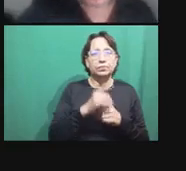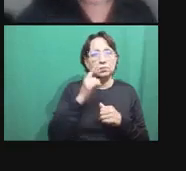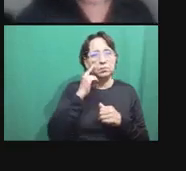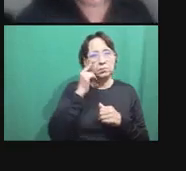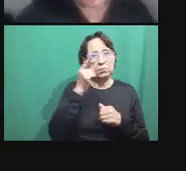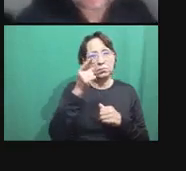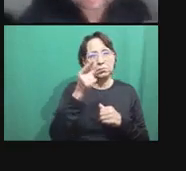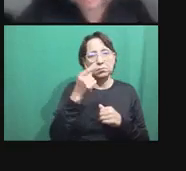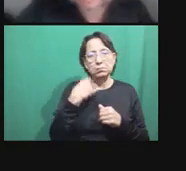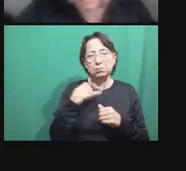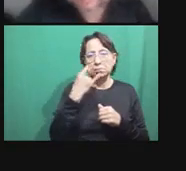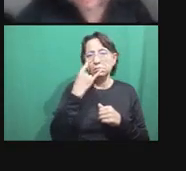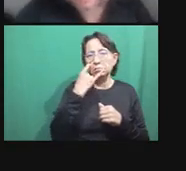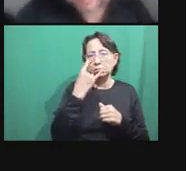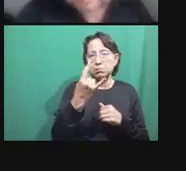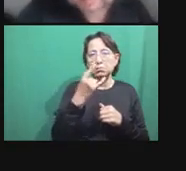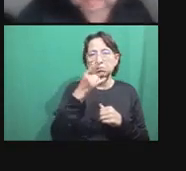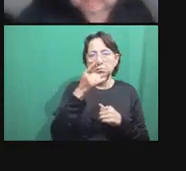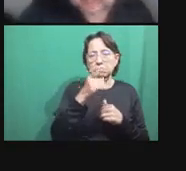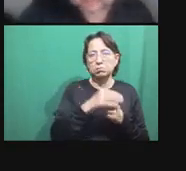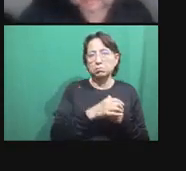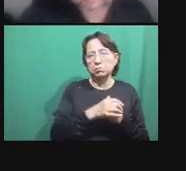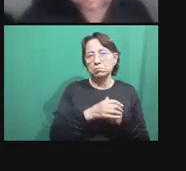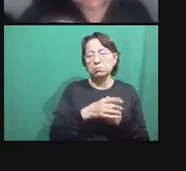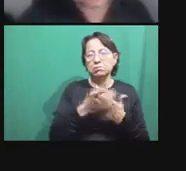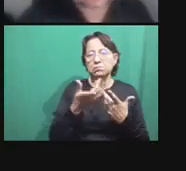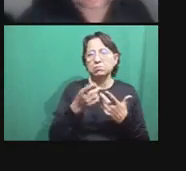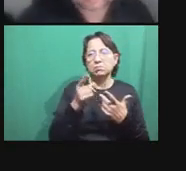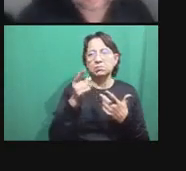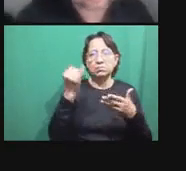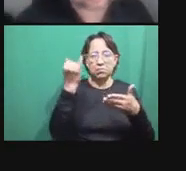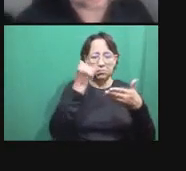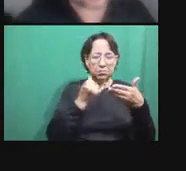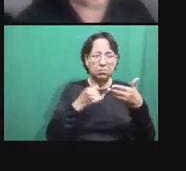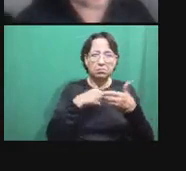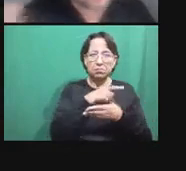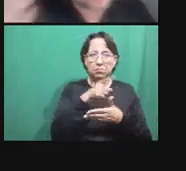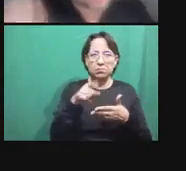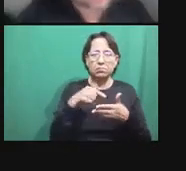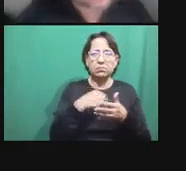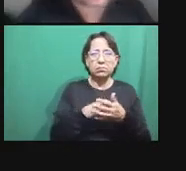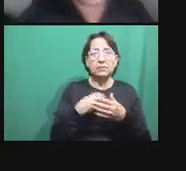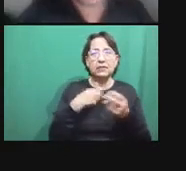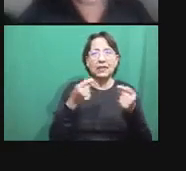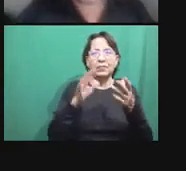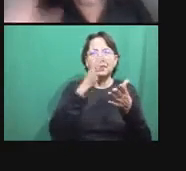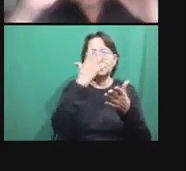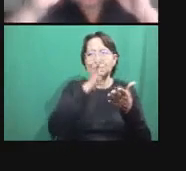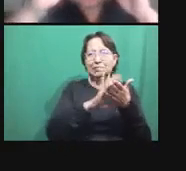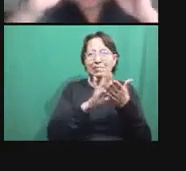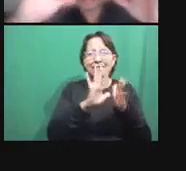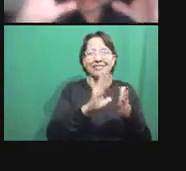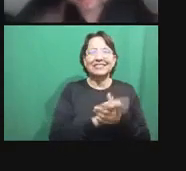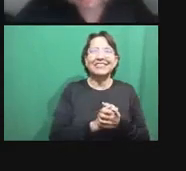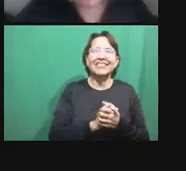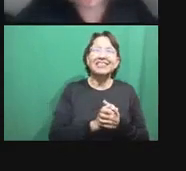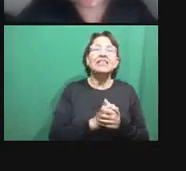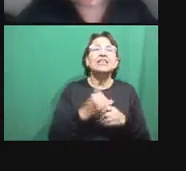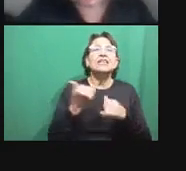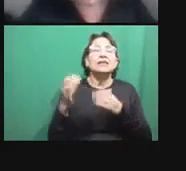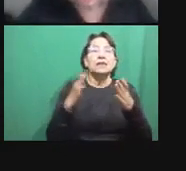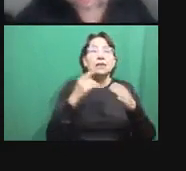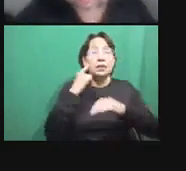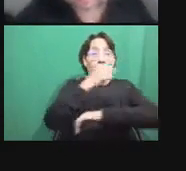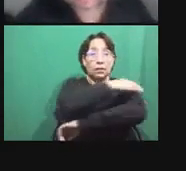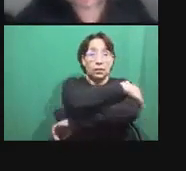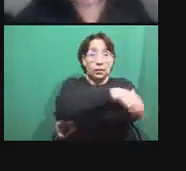ménsula clasicista y estas efigies. Estoy yendo tan rápido como puedo. En esta esquina, justamente de mi casa,